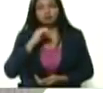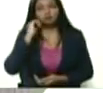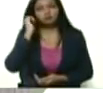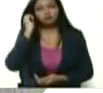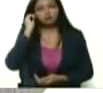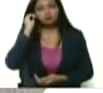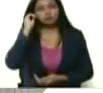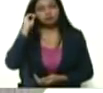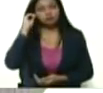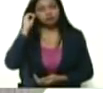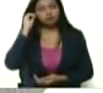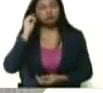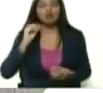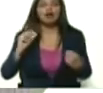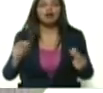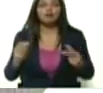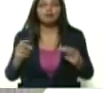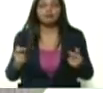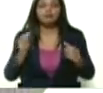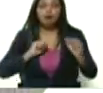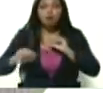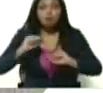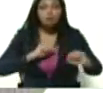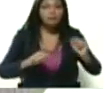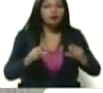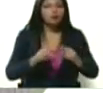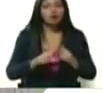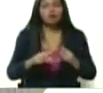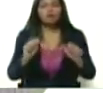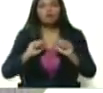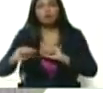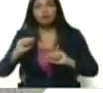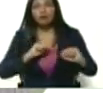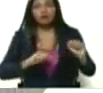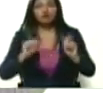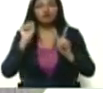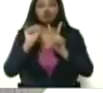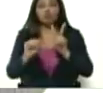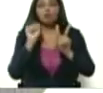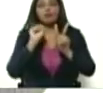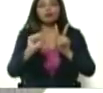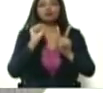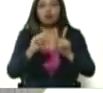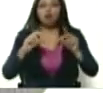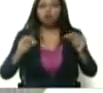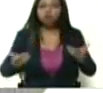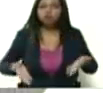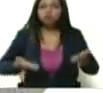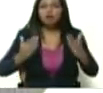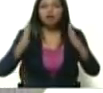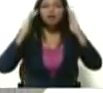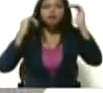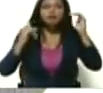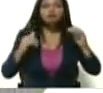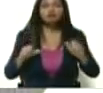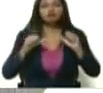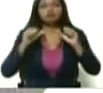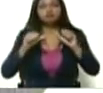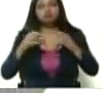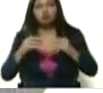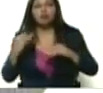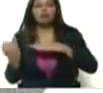activado y ha ordenado el despliegue del movimiento Somos Venezuela para la atención con toda